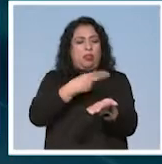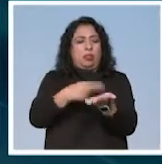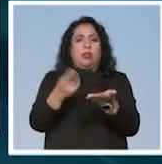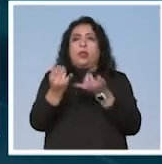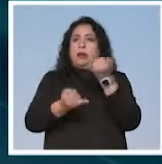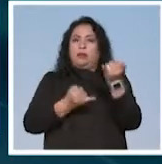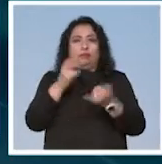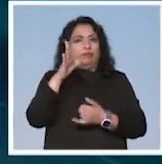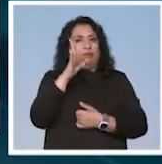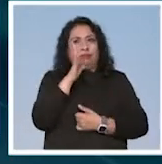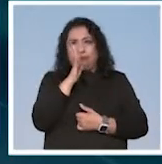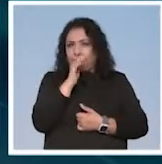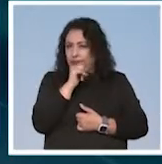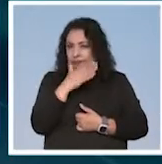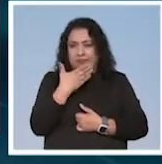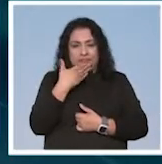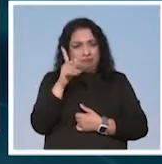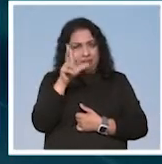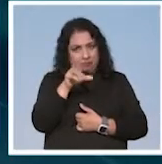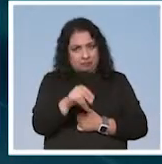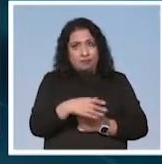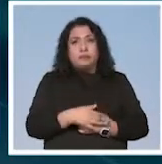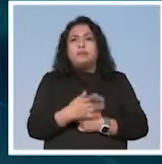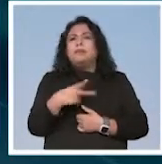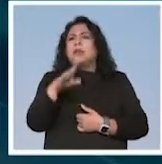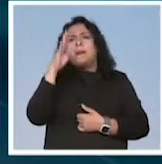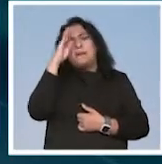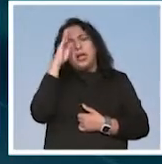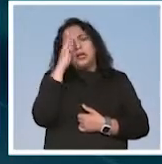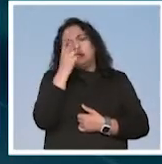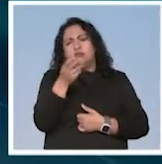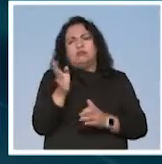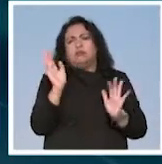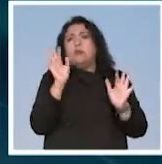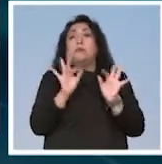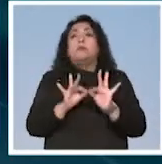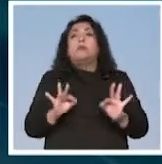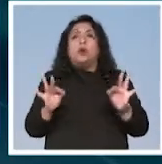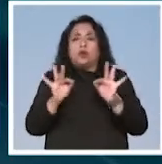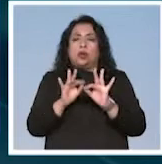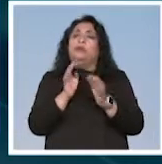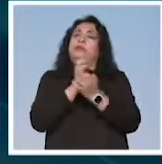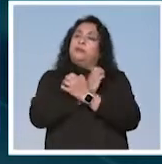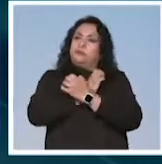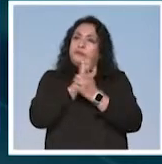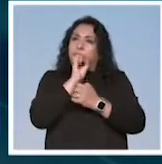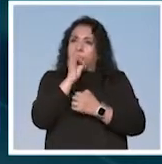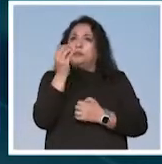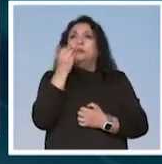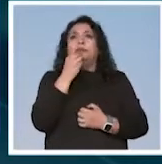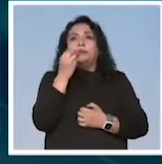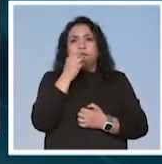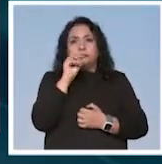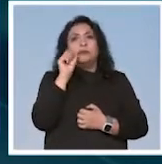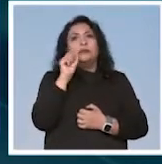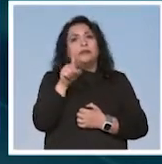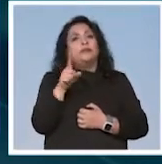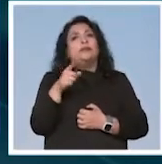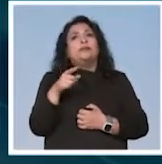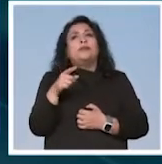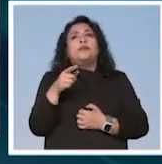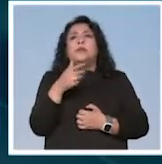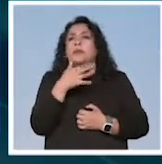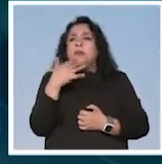jugar tampoco es bien visto. Pero no pienses mucho en esto. Lo importante es ser educado al comer y sobre todo disfrutar